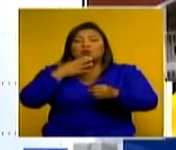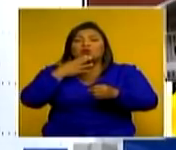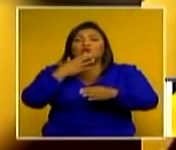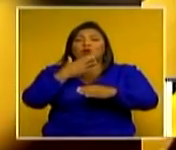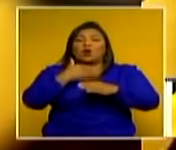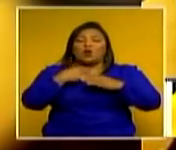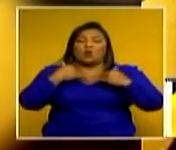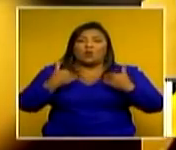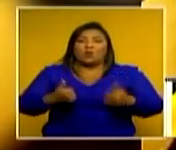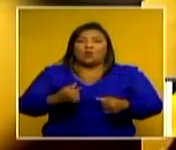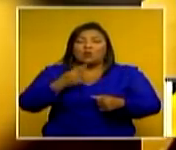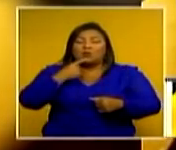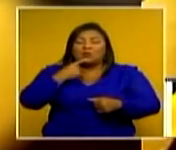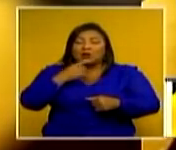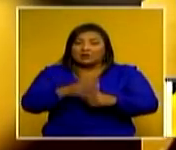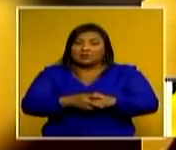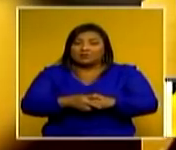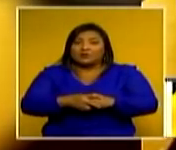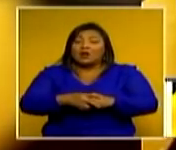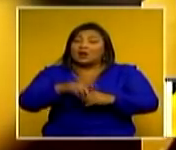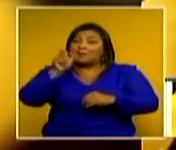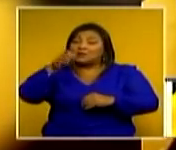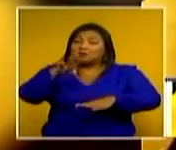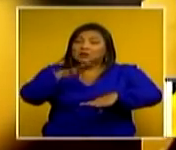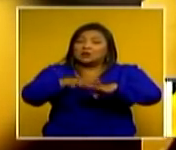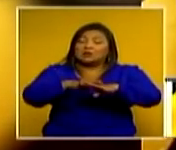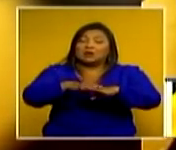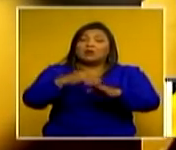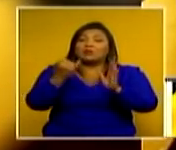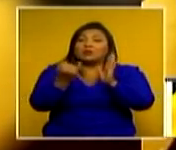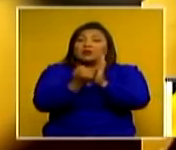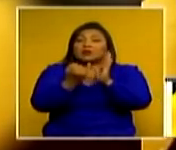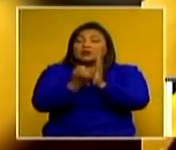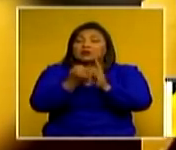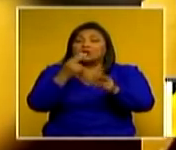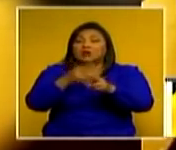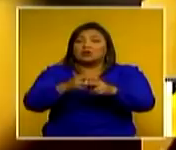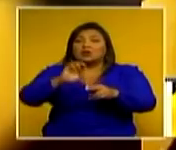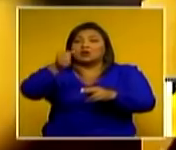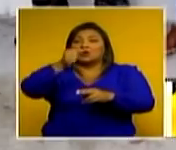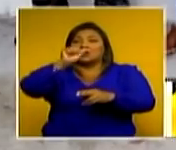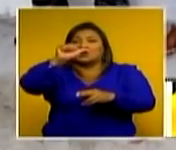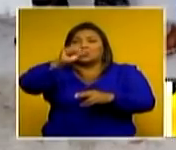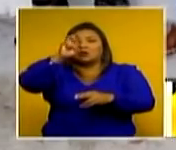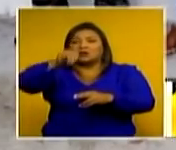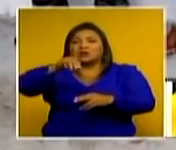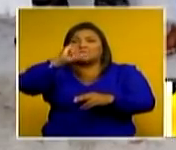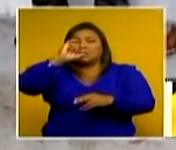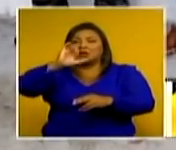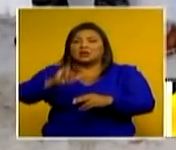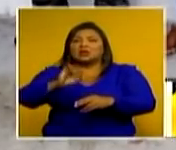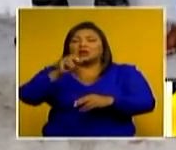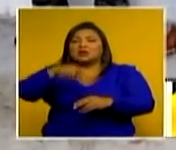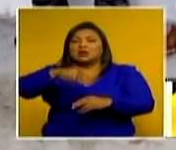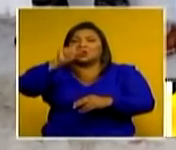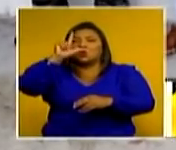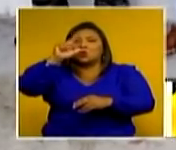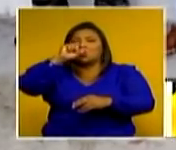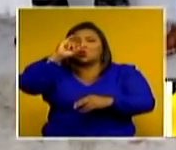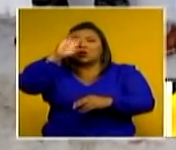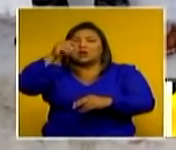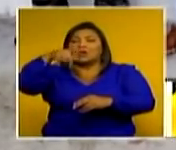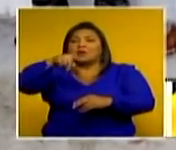los arreglos los arrestados fueron identificados como sami de louis b y paul m